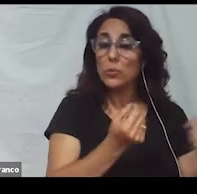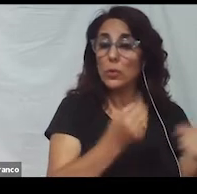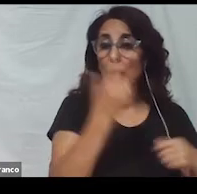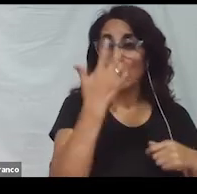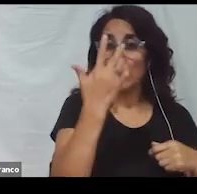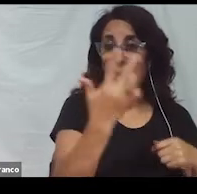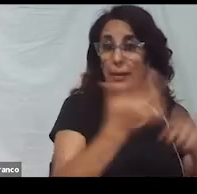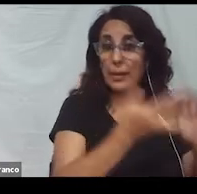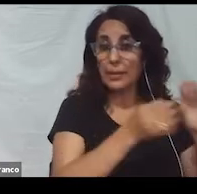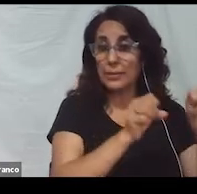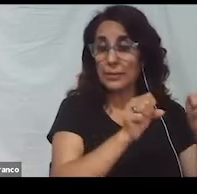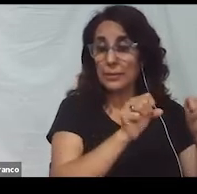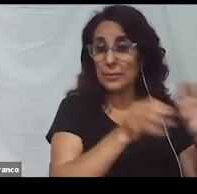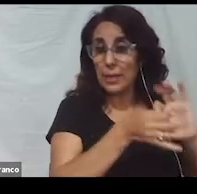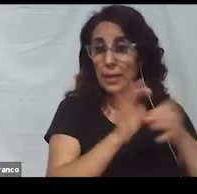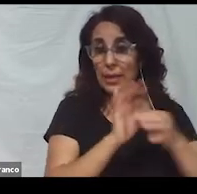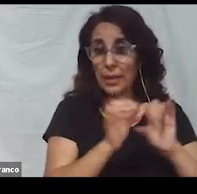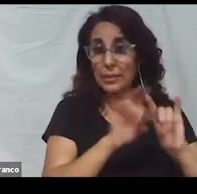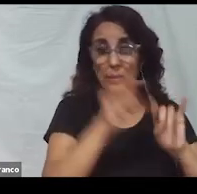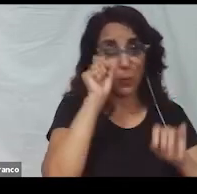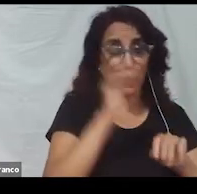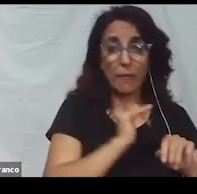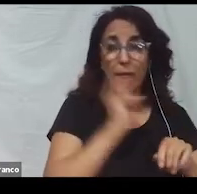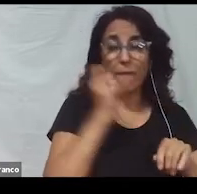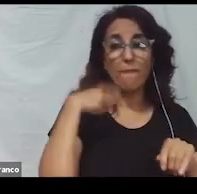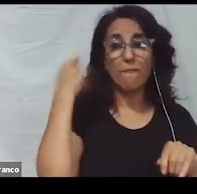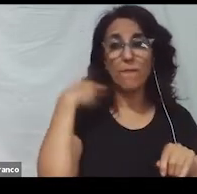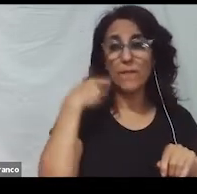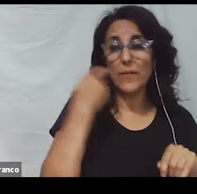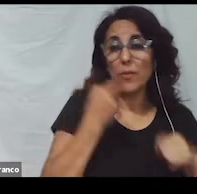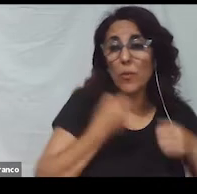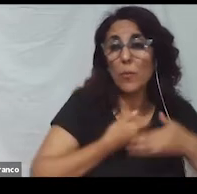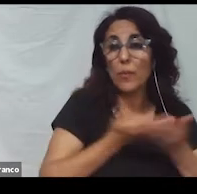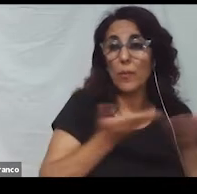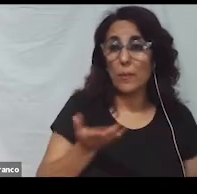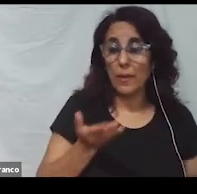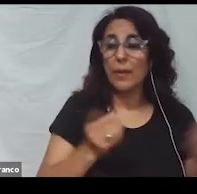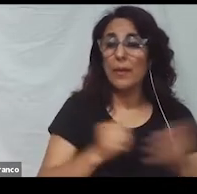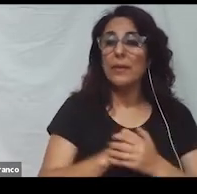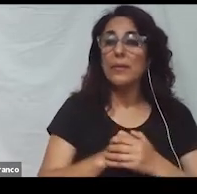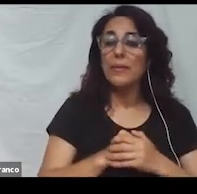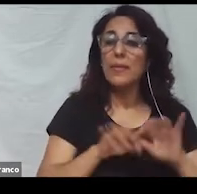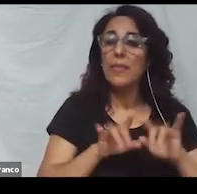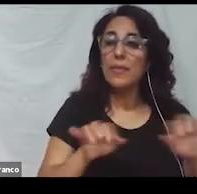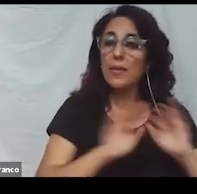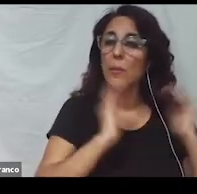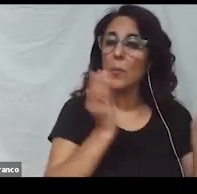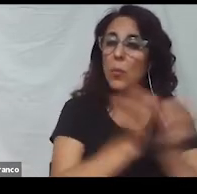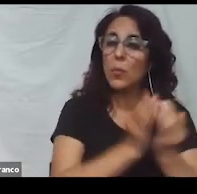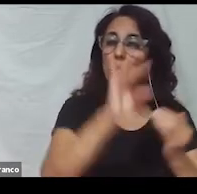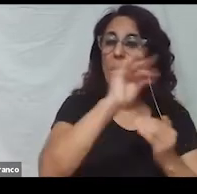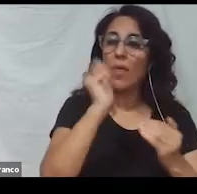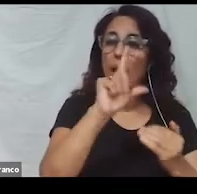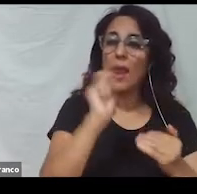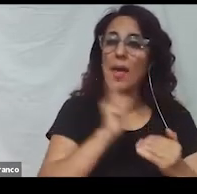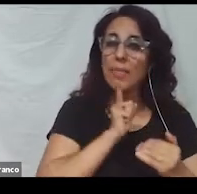creo que 3 enlaces, uno que son 3 videos, de hecho, que pueden ver de la clase de Mundo Digital de Dalat, de